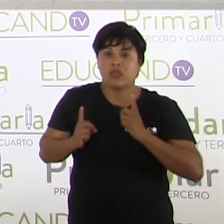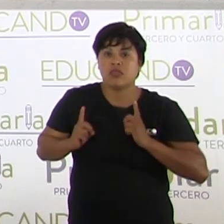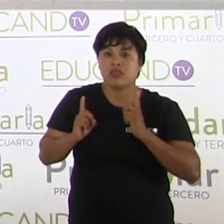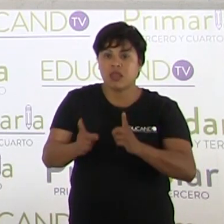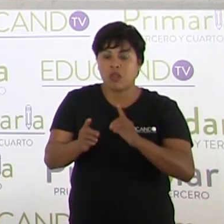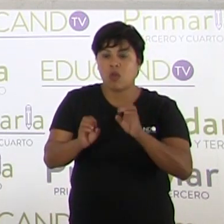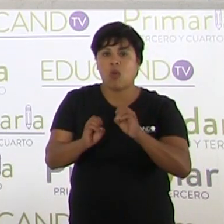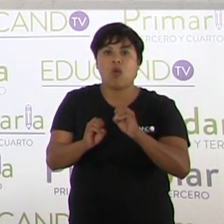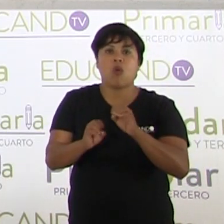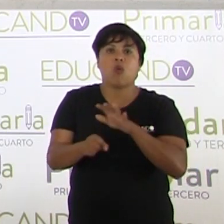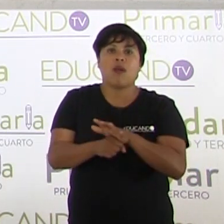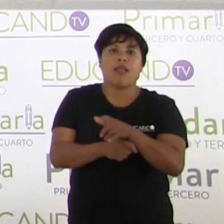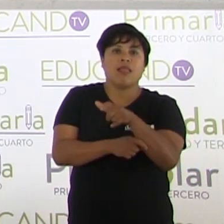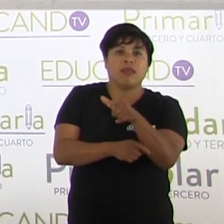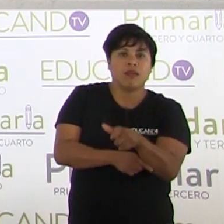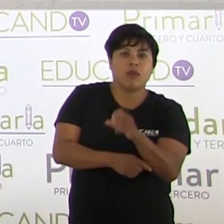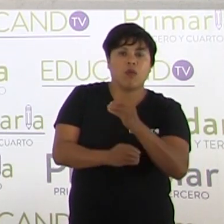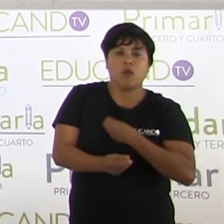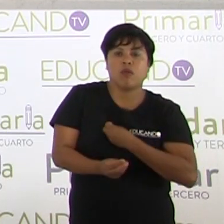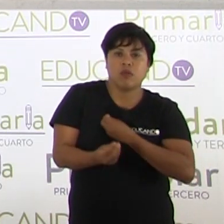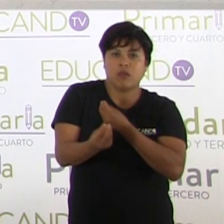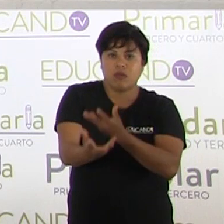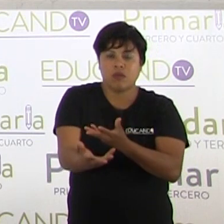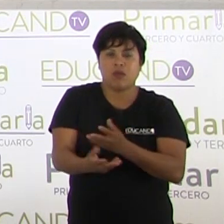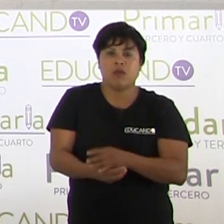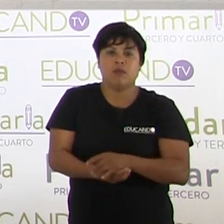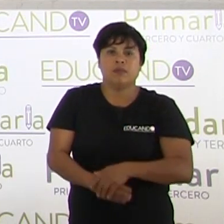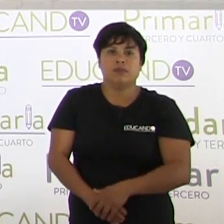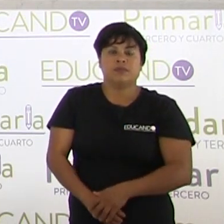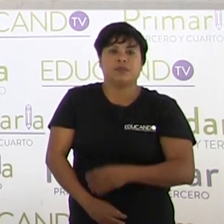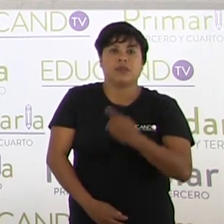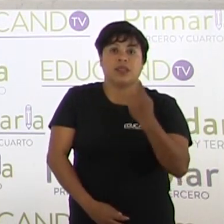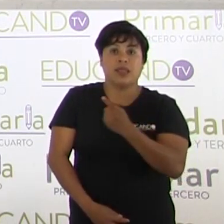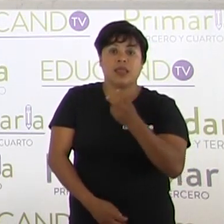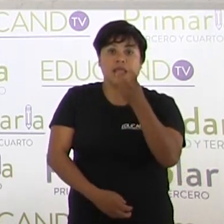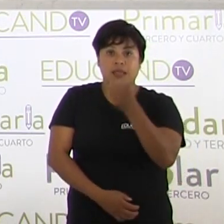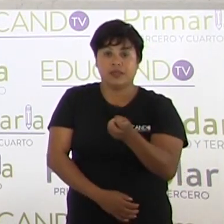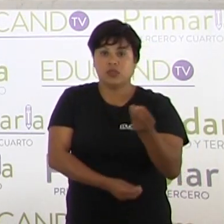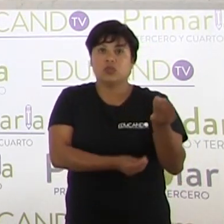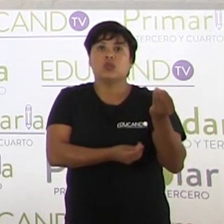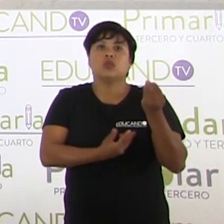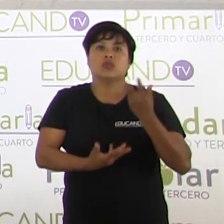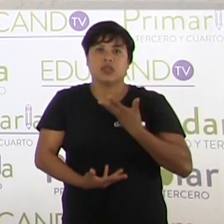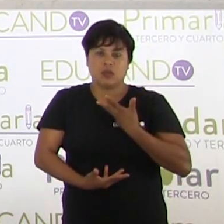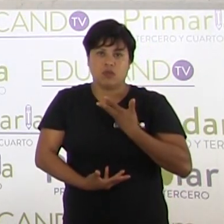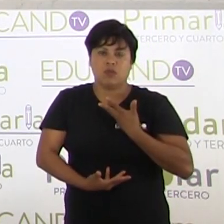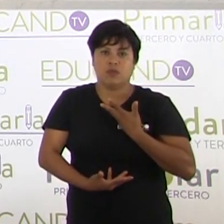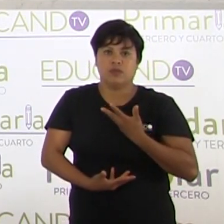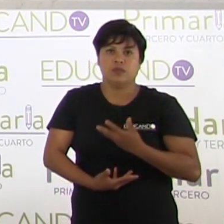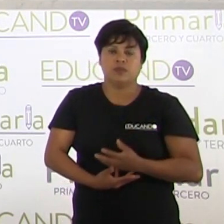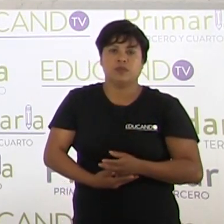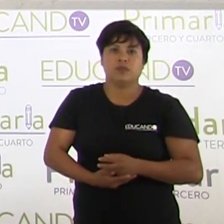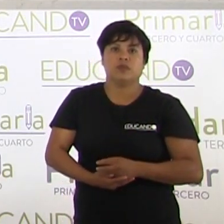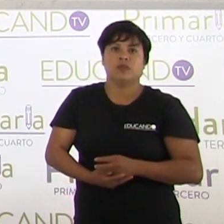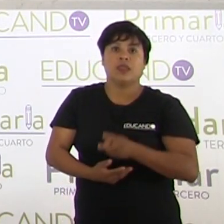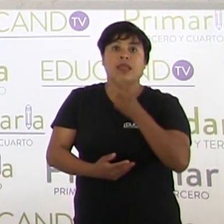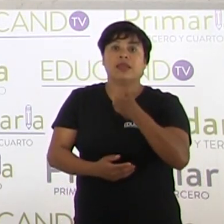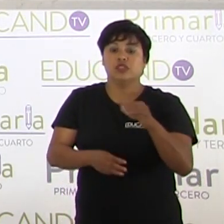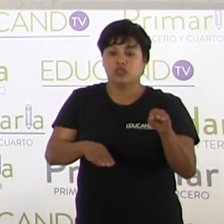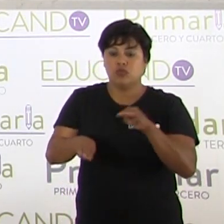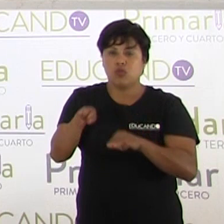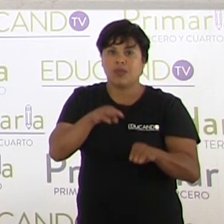o recursos que nos proporcionan estos